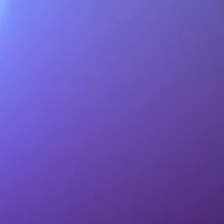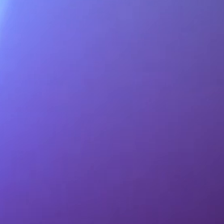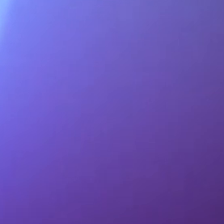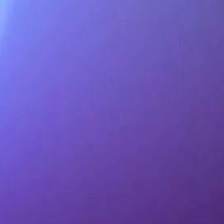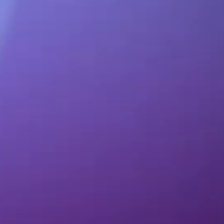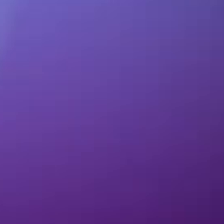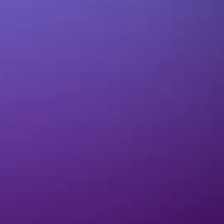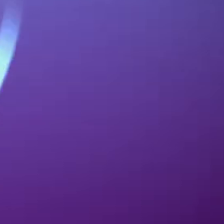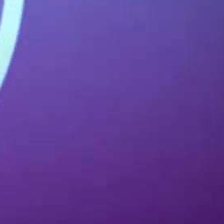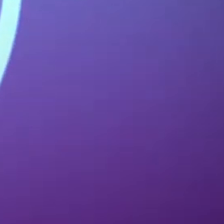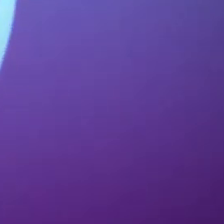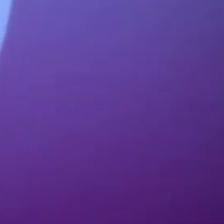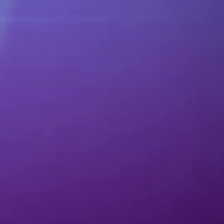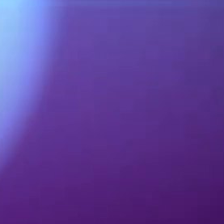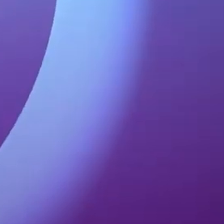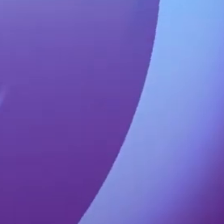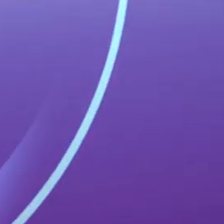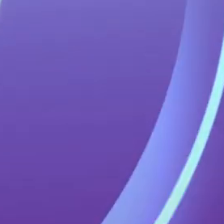y